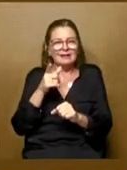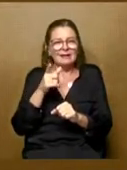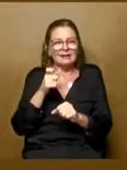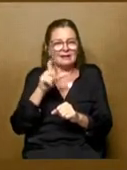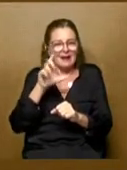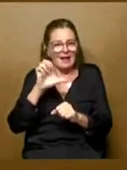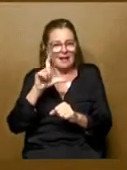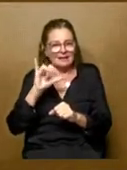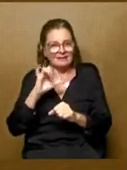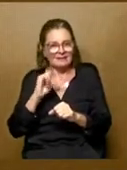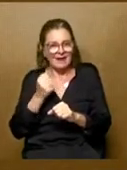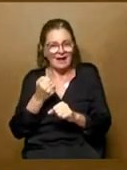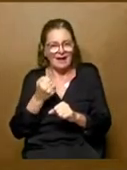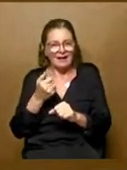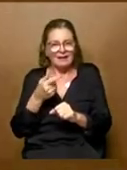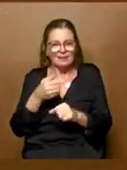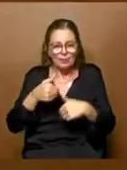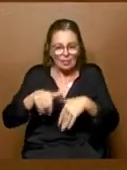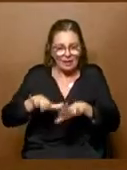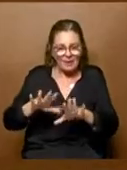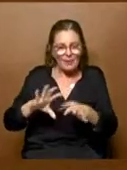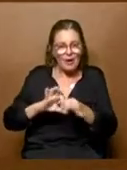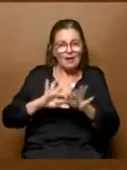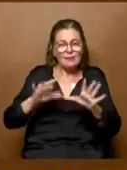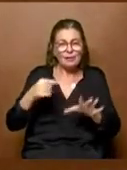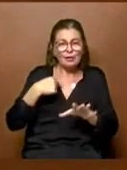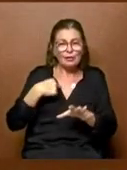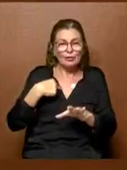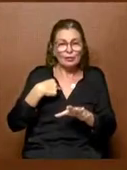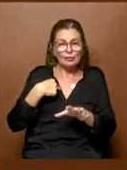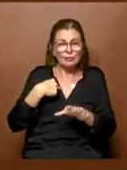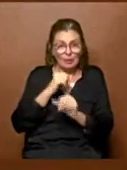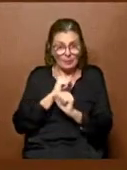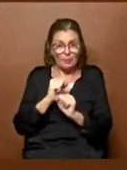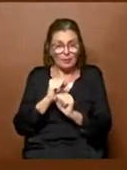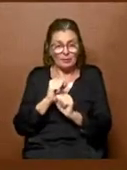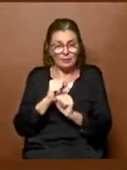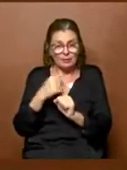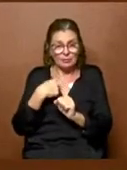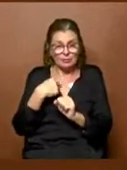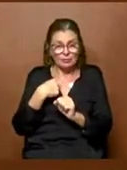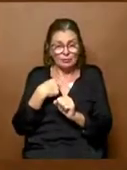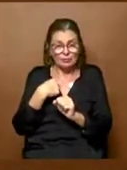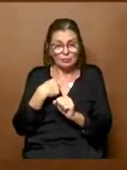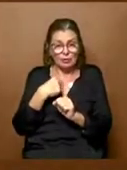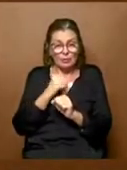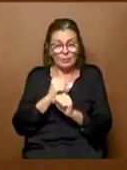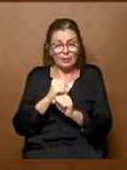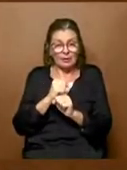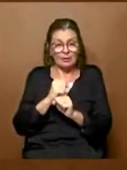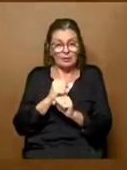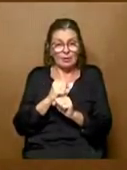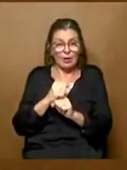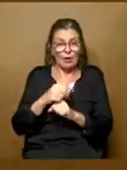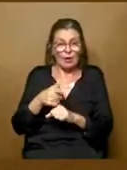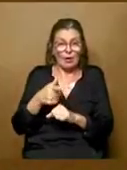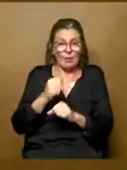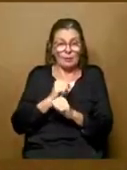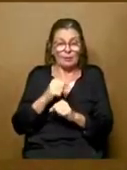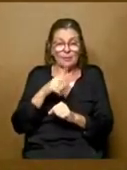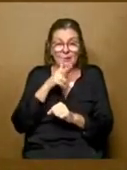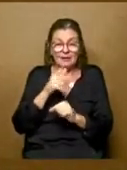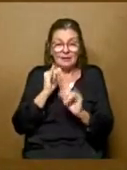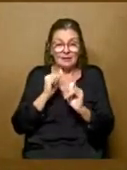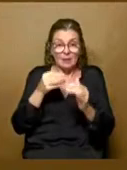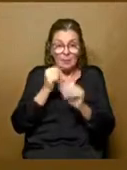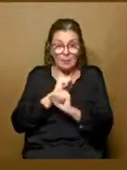está pasando? Y si lo dejamos librado, que yo que tengo recursos, porque me pongo yo misma, que soy una clase privilegiada, mis hijas sí